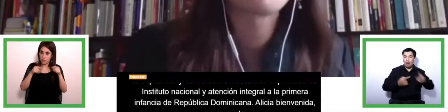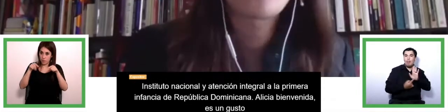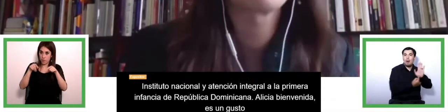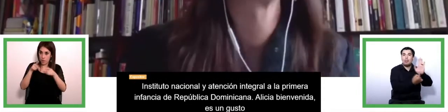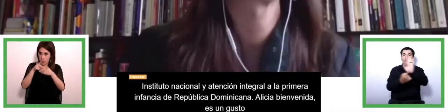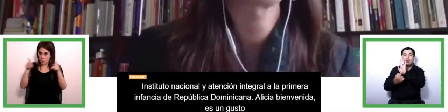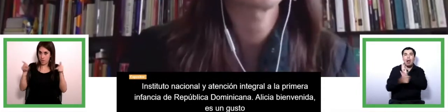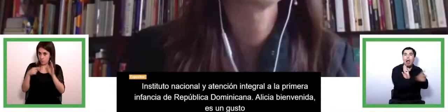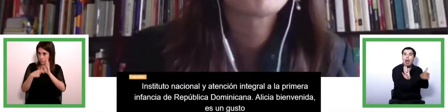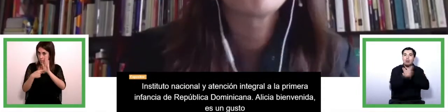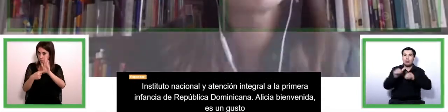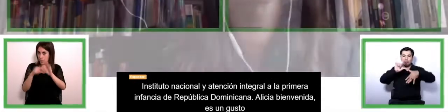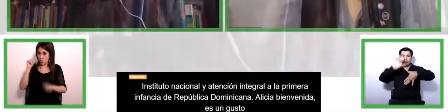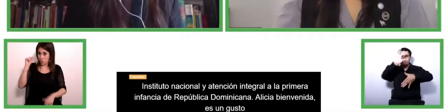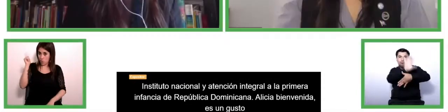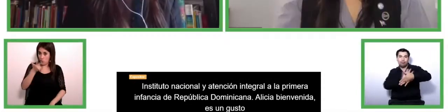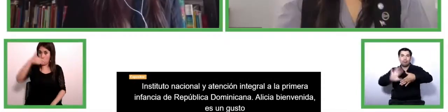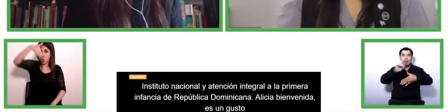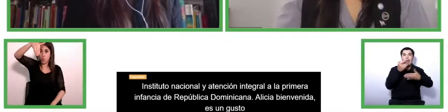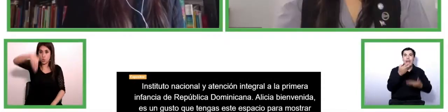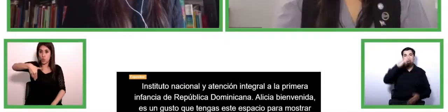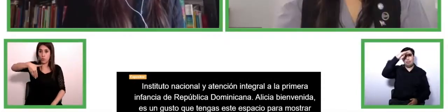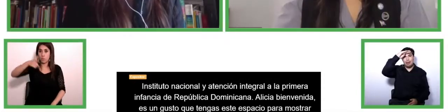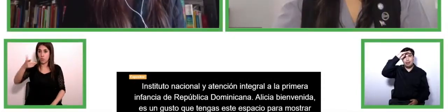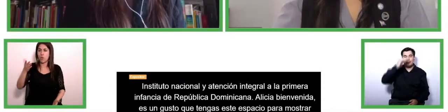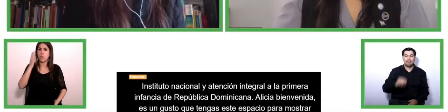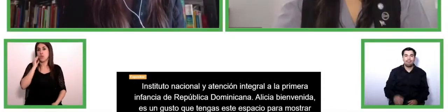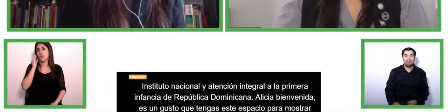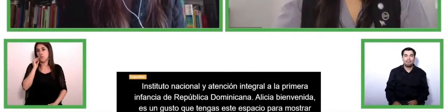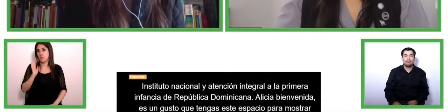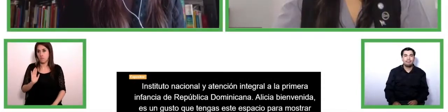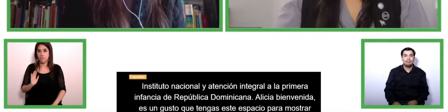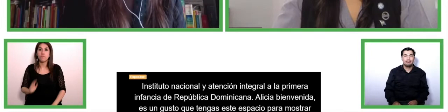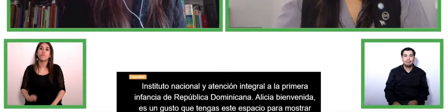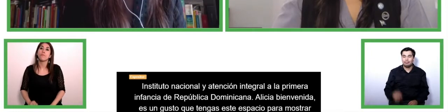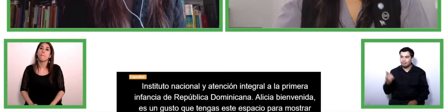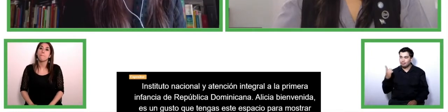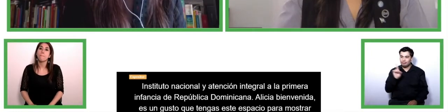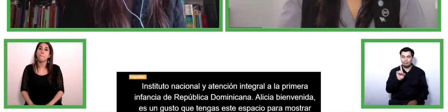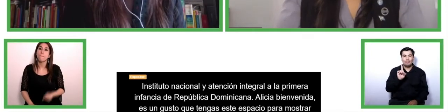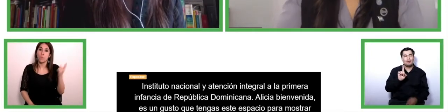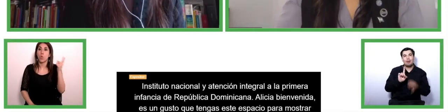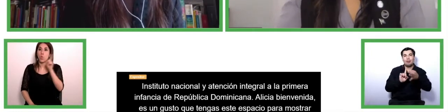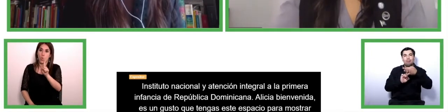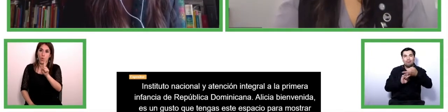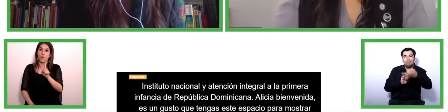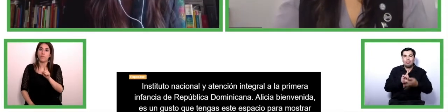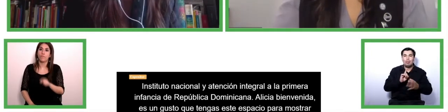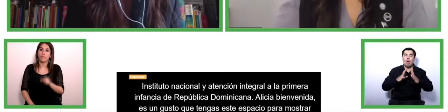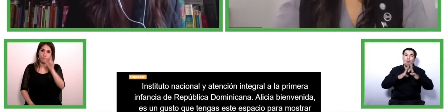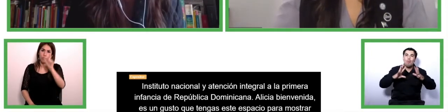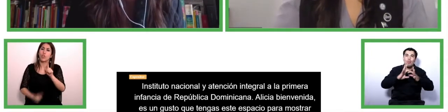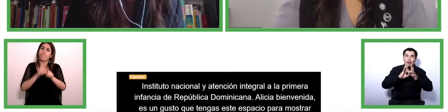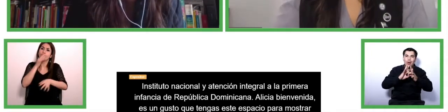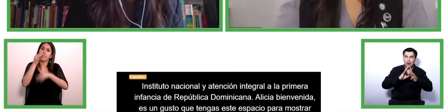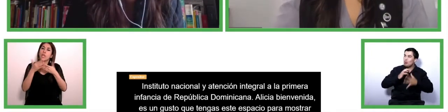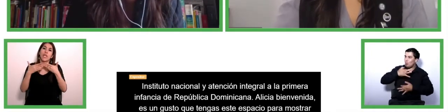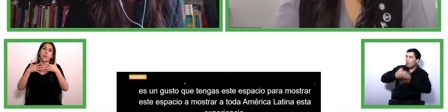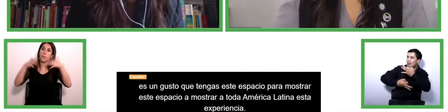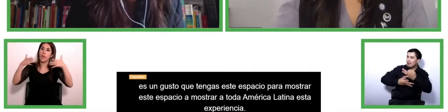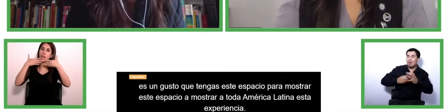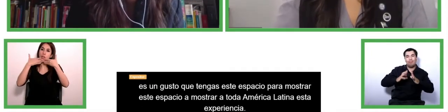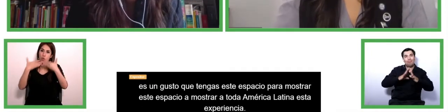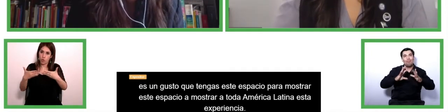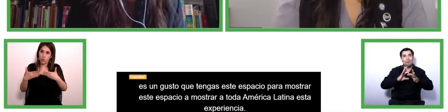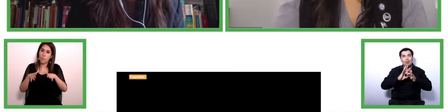tengas este espacio para mostrar a toda la región de América Latina esta experiencia. Pues muchísimas gracias, Lina, por